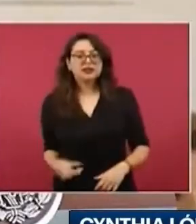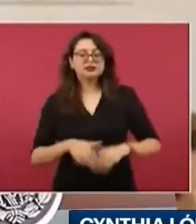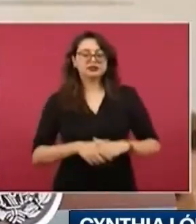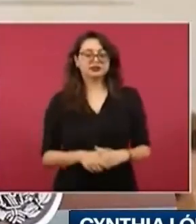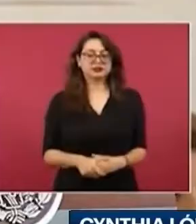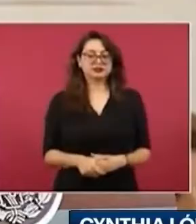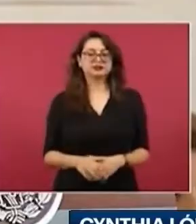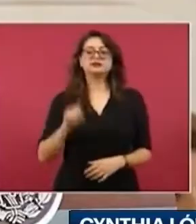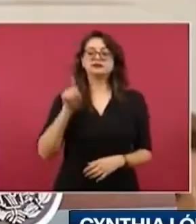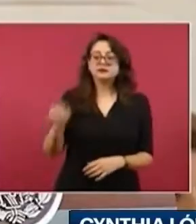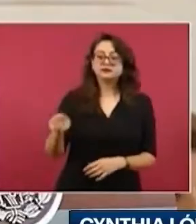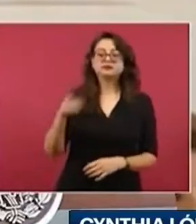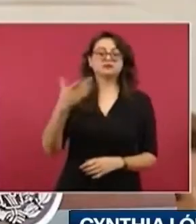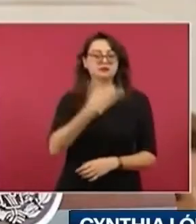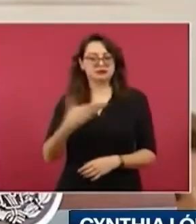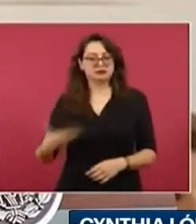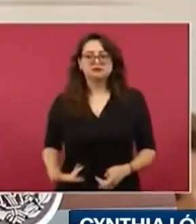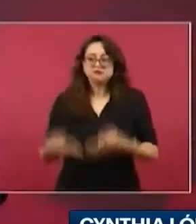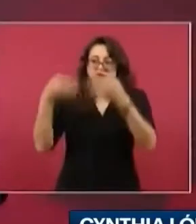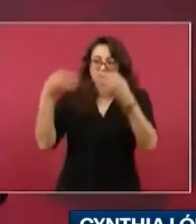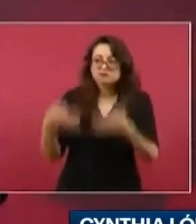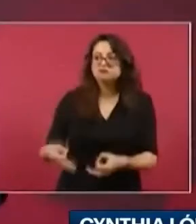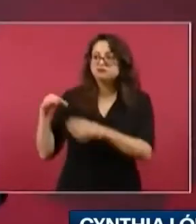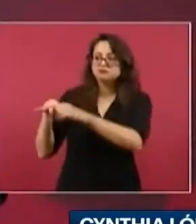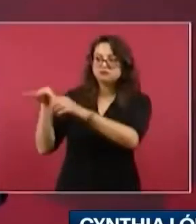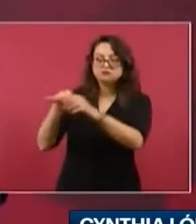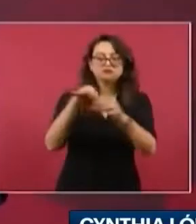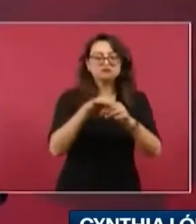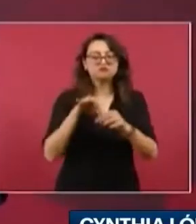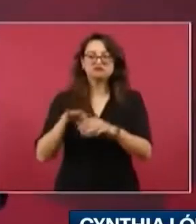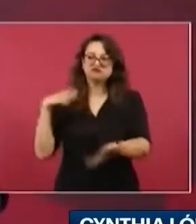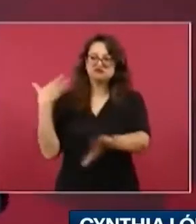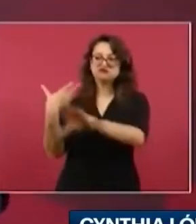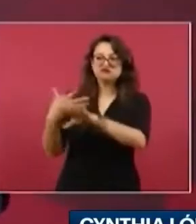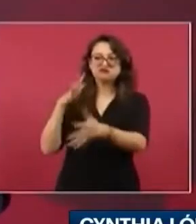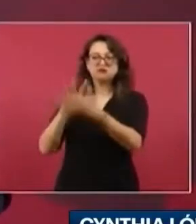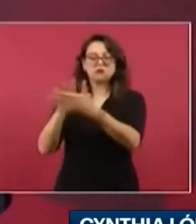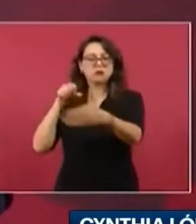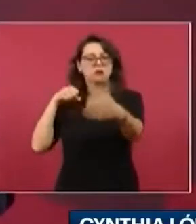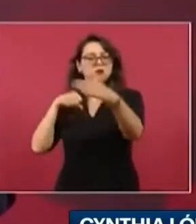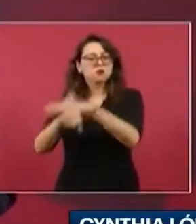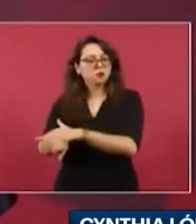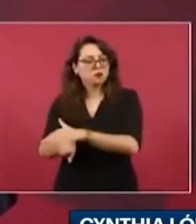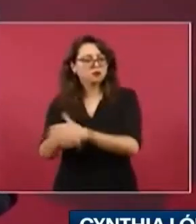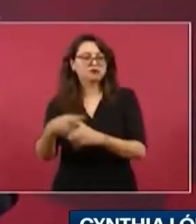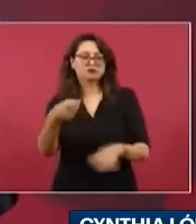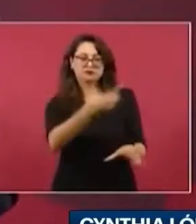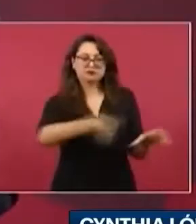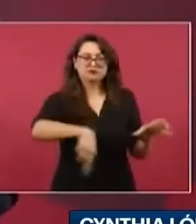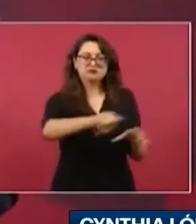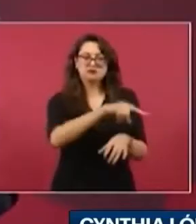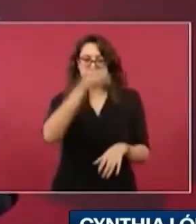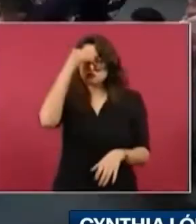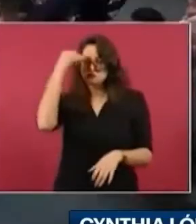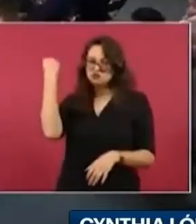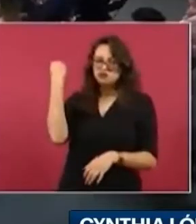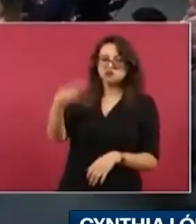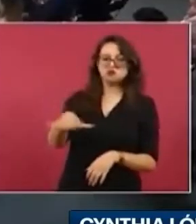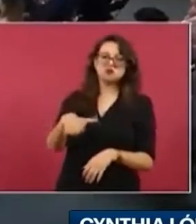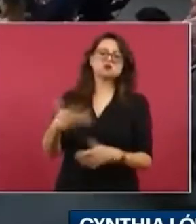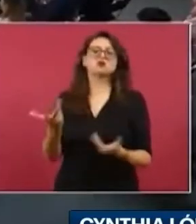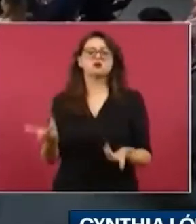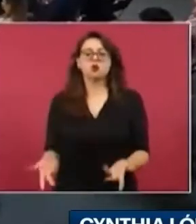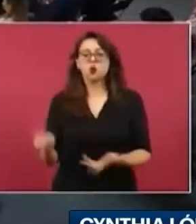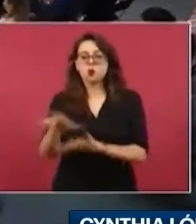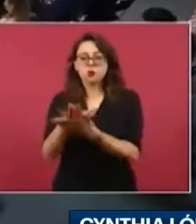que los problemas internos, los problemas políticos o la decisión que Perú tomó con México, pues no tienen que